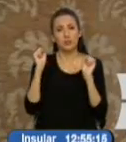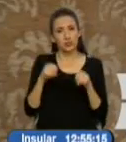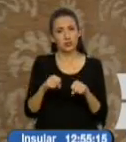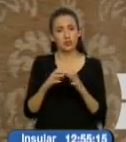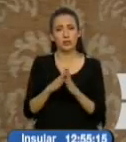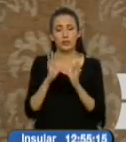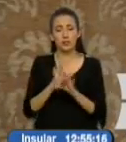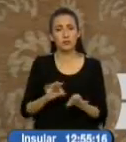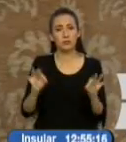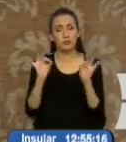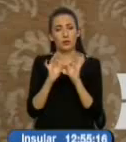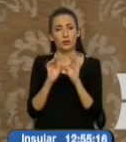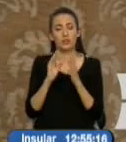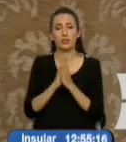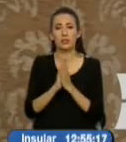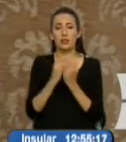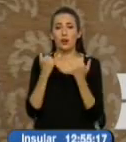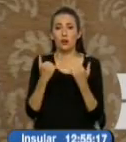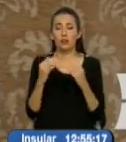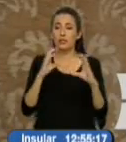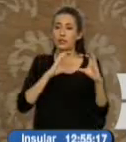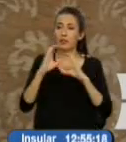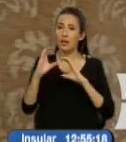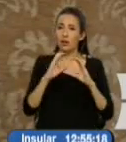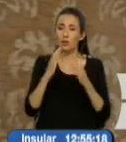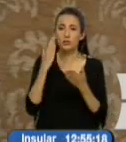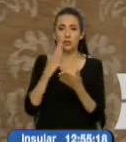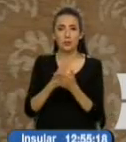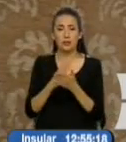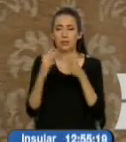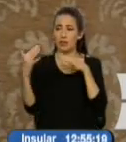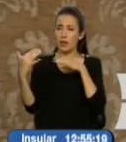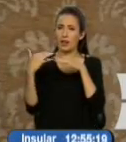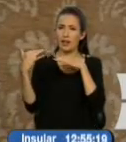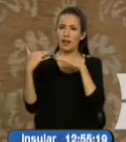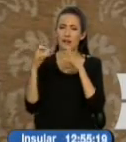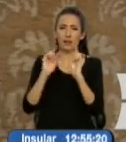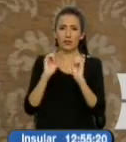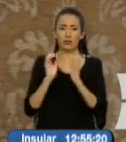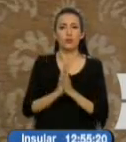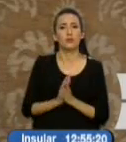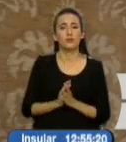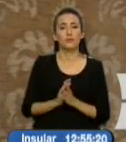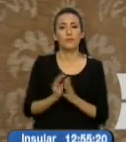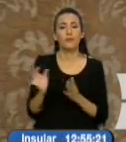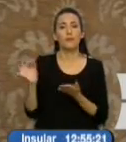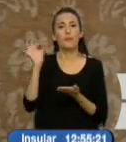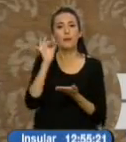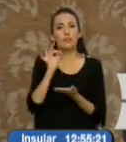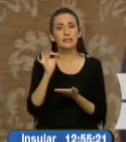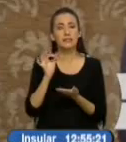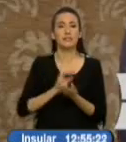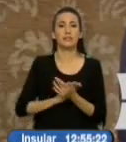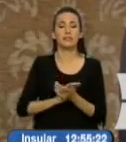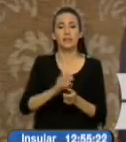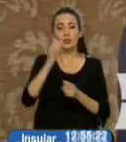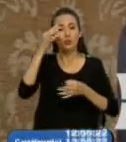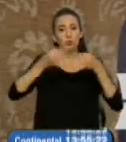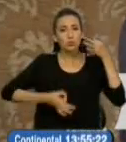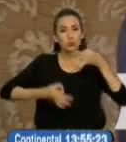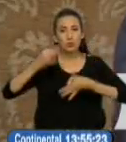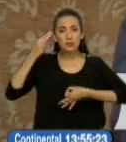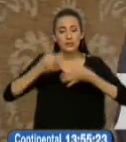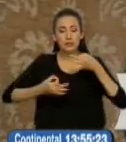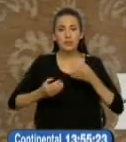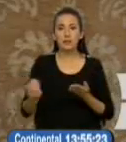fundamental, es un paso crucial. Pero paz es sobre todo presencia. Presencia de justicia, presencia de dignidad, presencia de igualdad